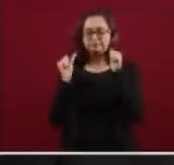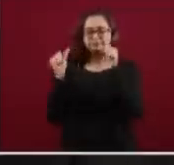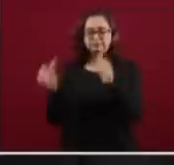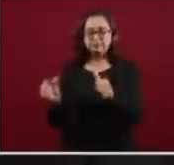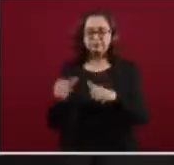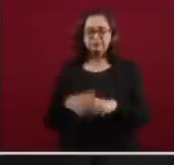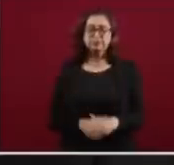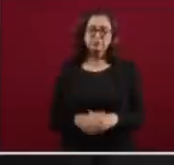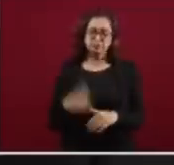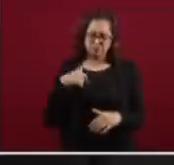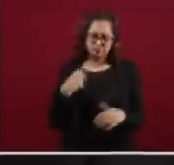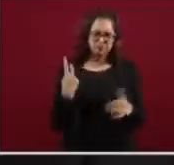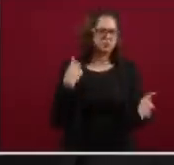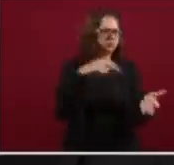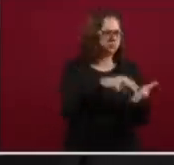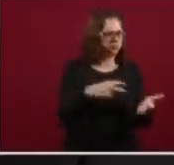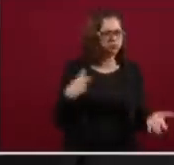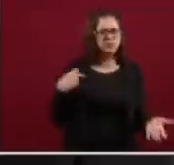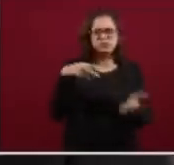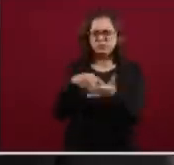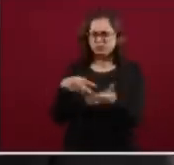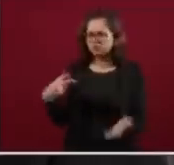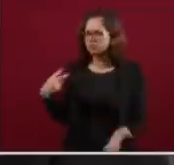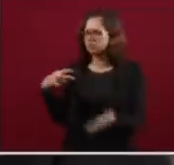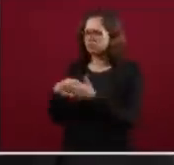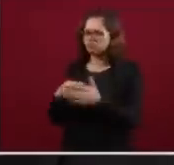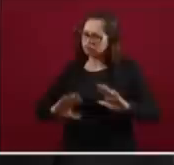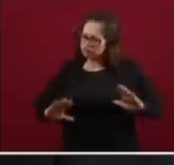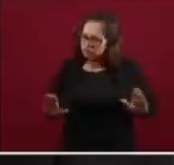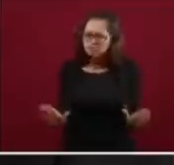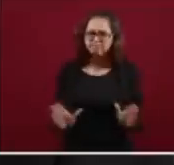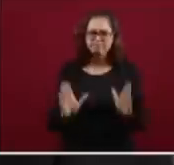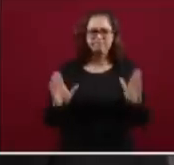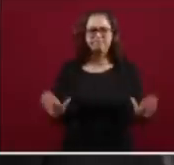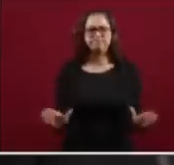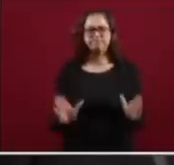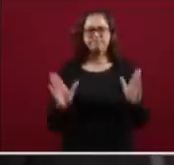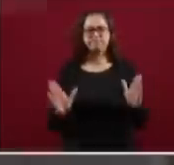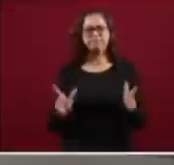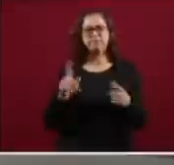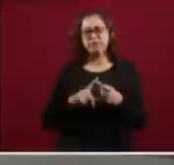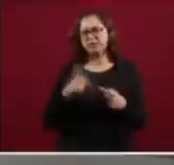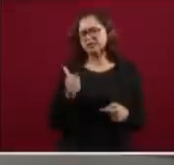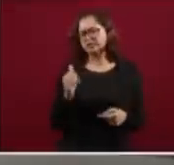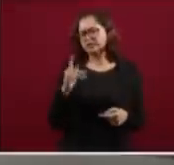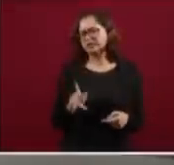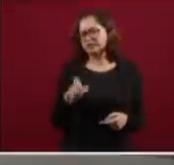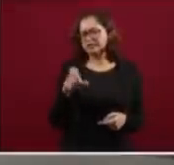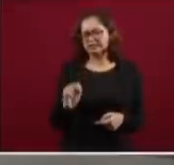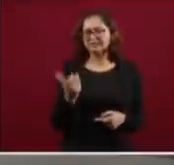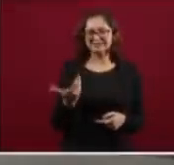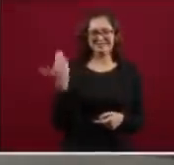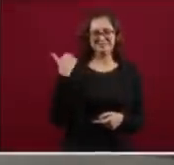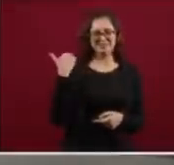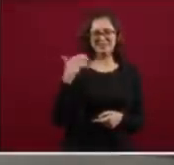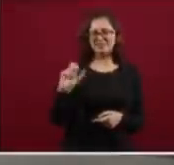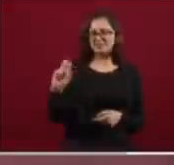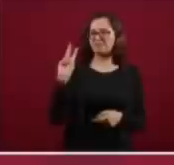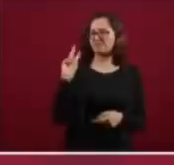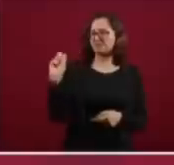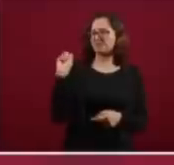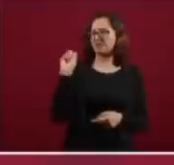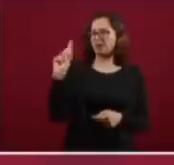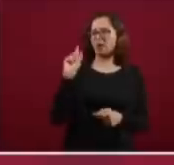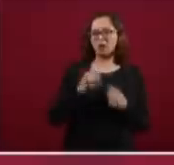la verdes a ver a los yaquis como lo hicimos este fin de semana a los